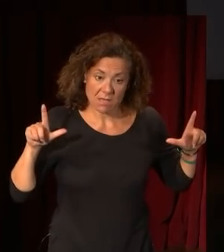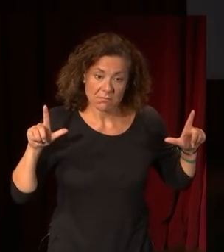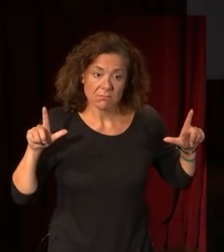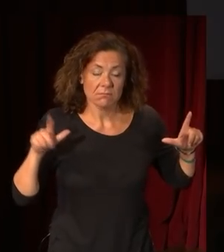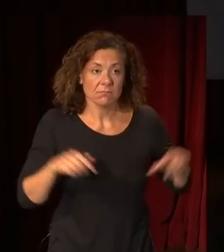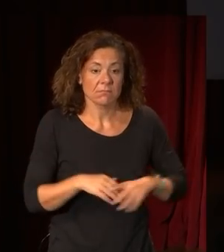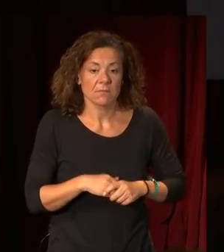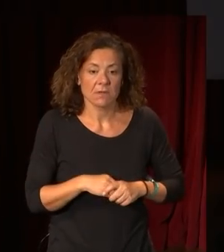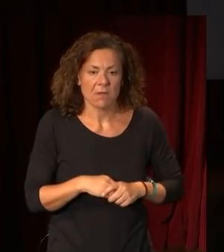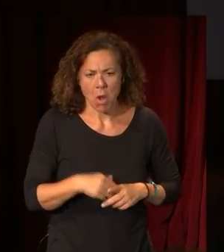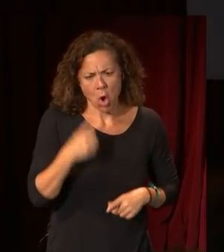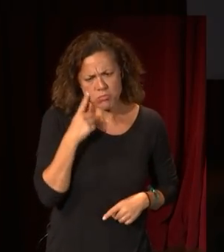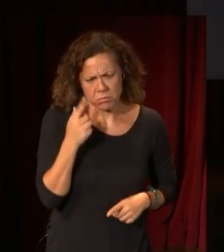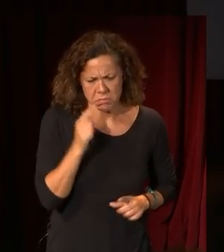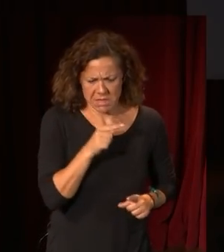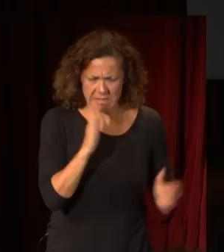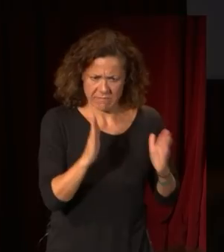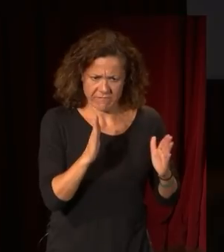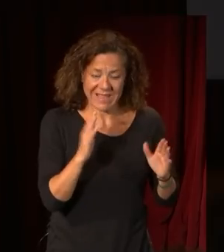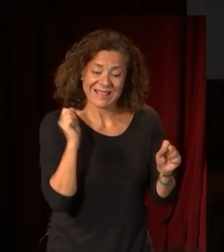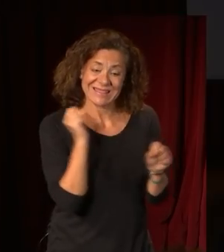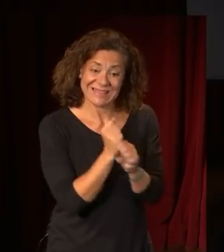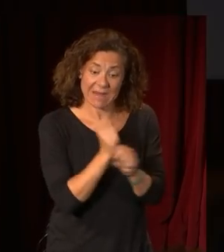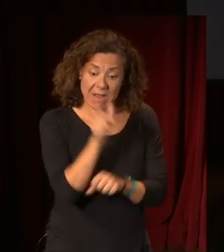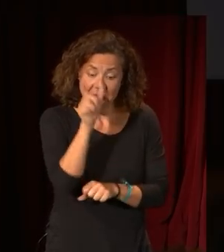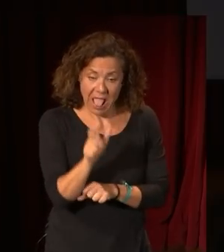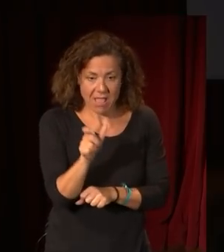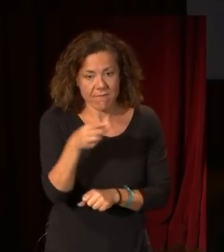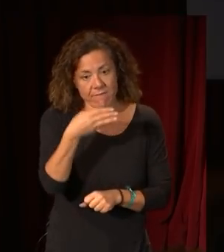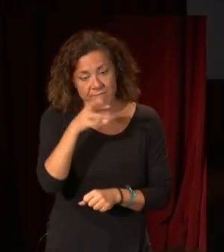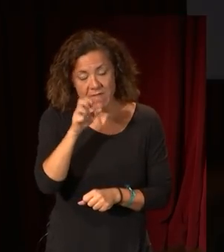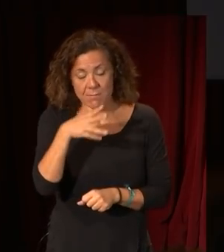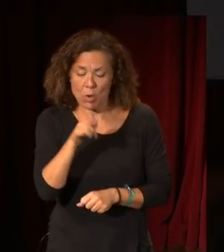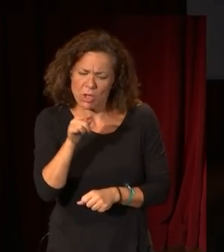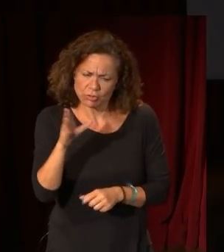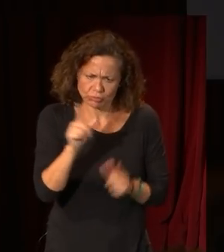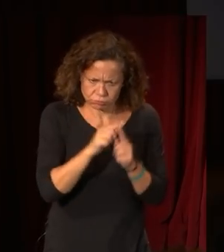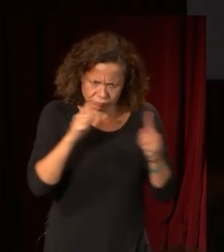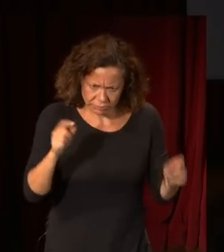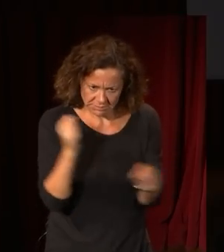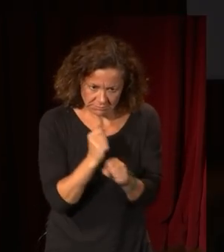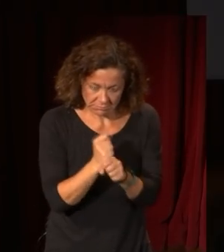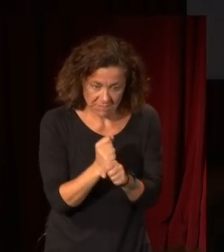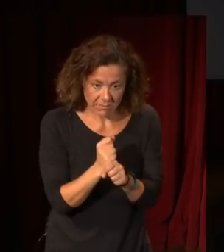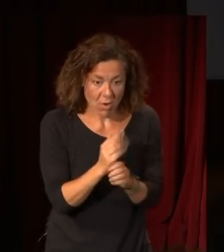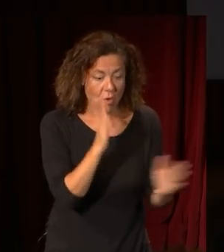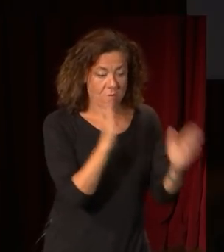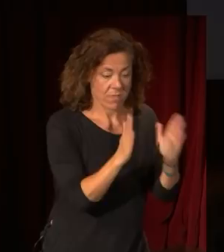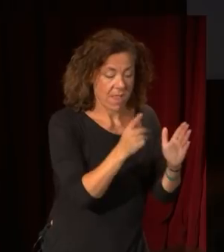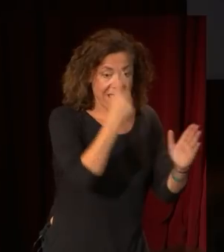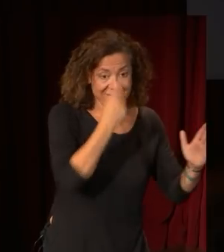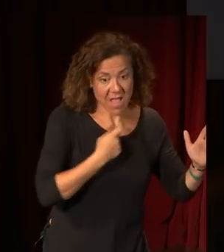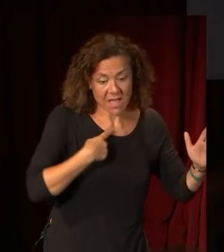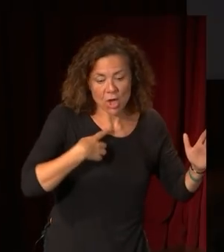veremos prototípica del retrato que trabajará a bermejo a lo largo también de su carrera una imagen que está entre la imagen